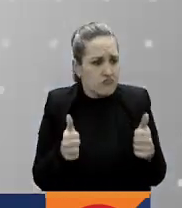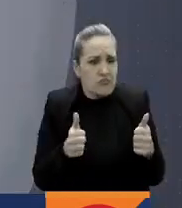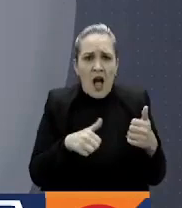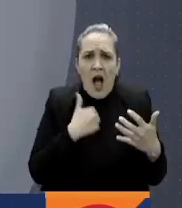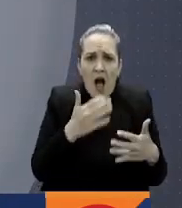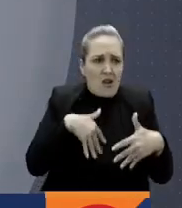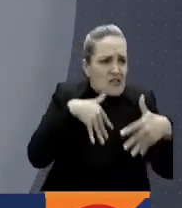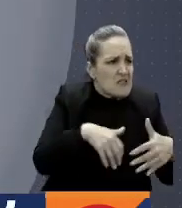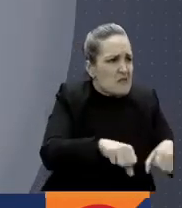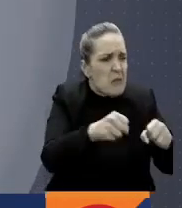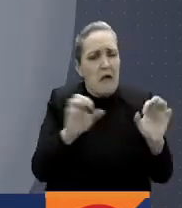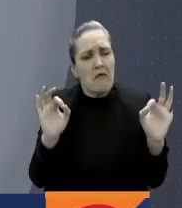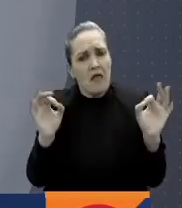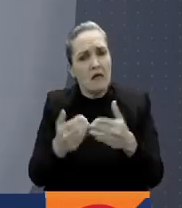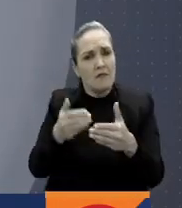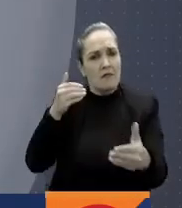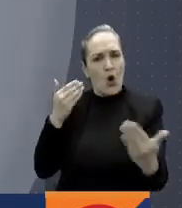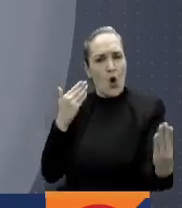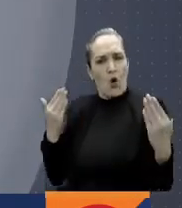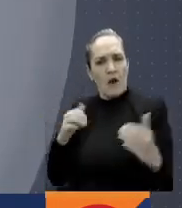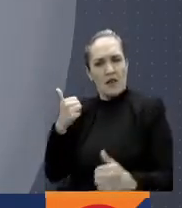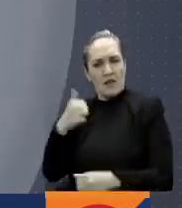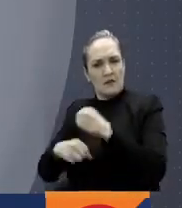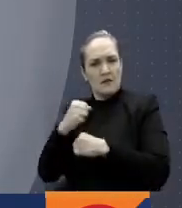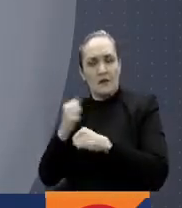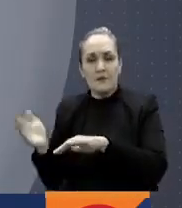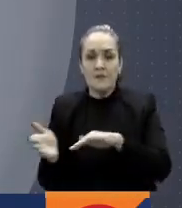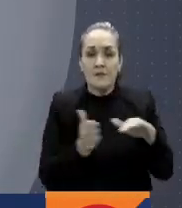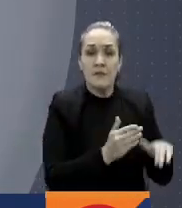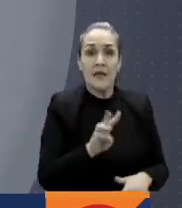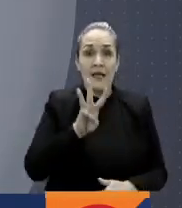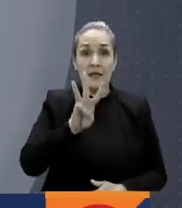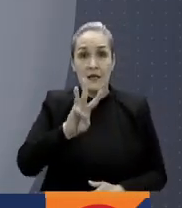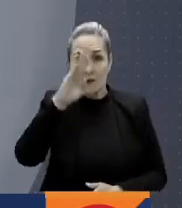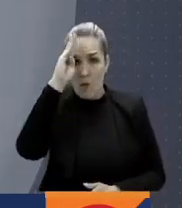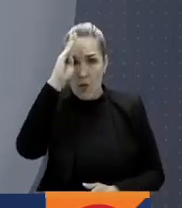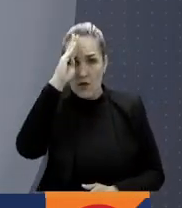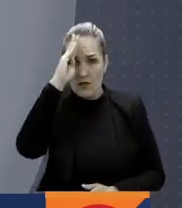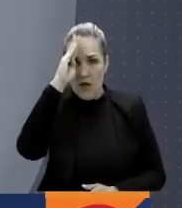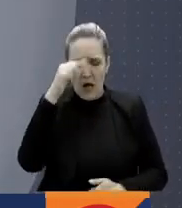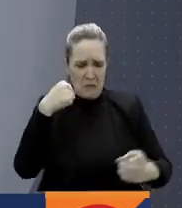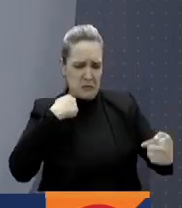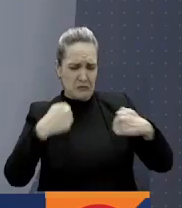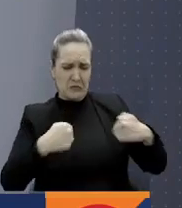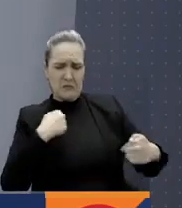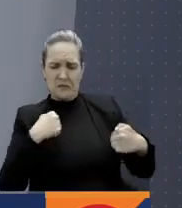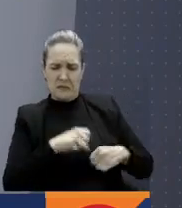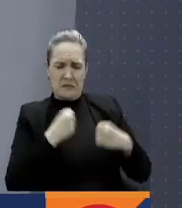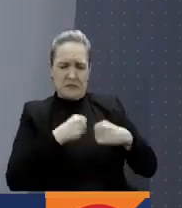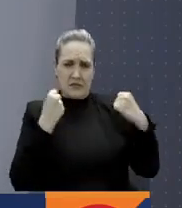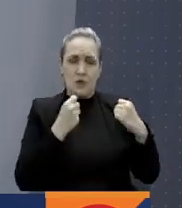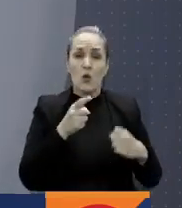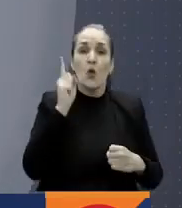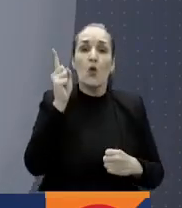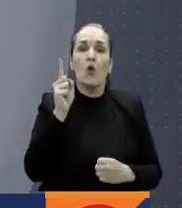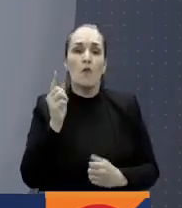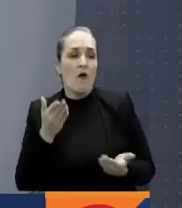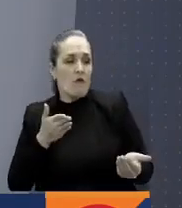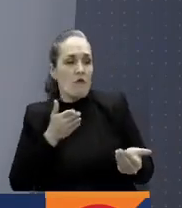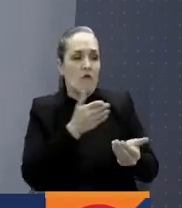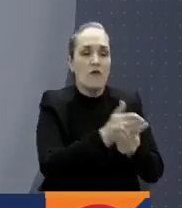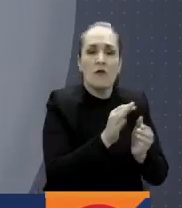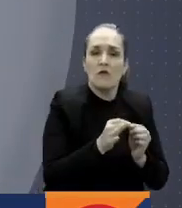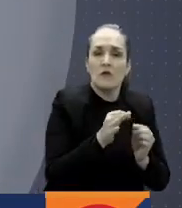manifestaciones. 3 uniformados de la policía sufrieron lesiones cuando fueron a efectuar una captura en Puerto Berrío.